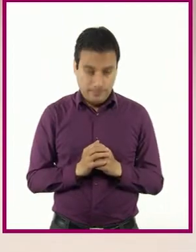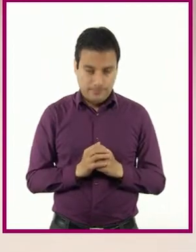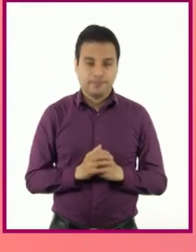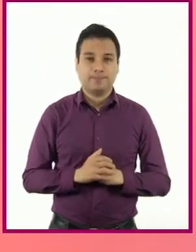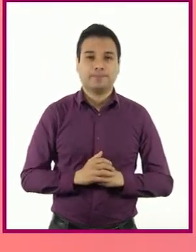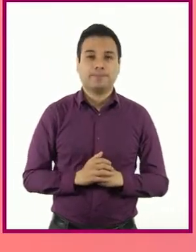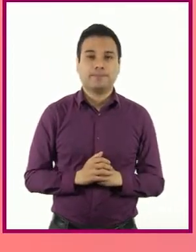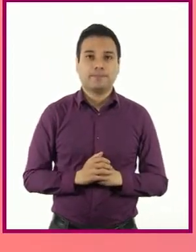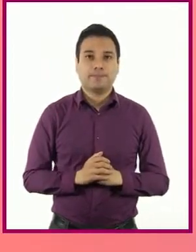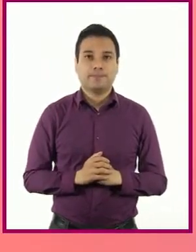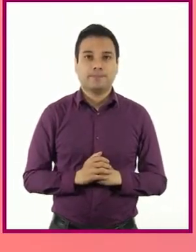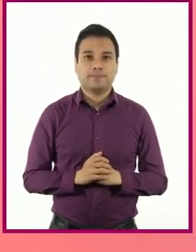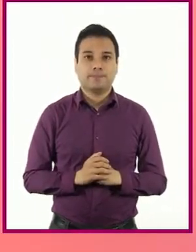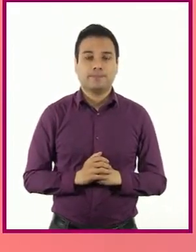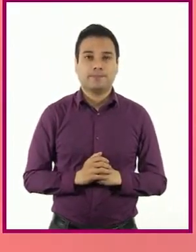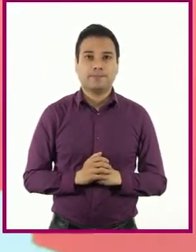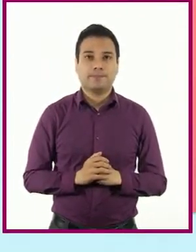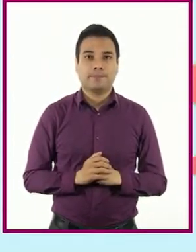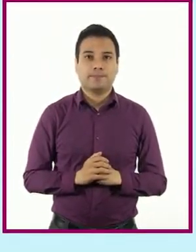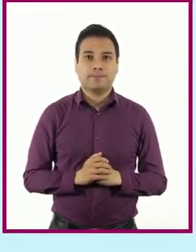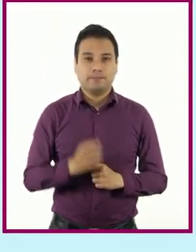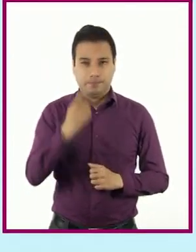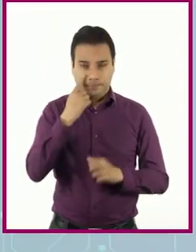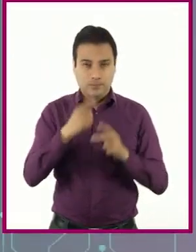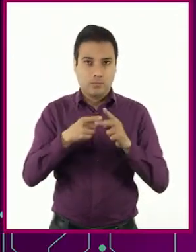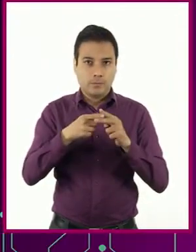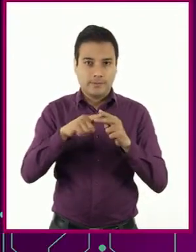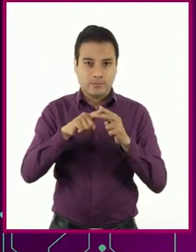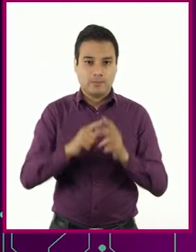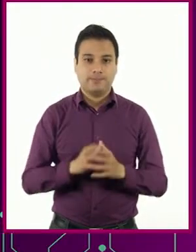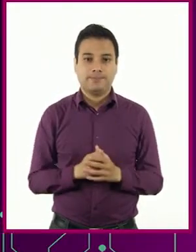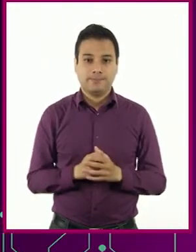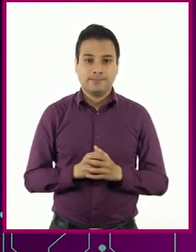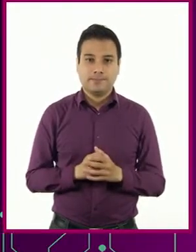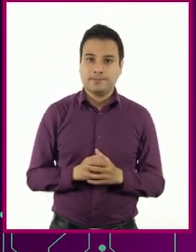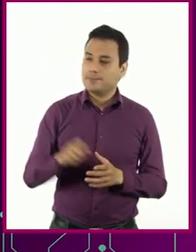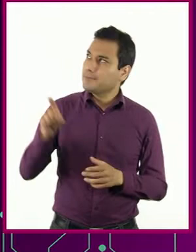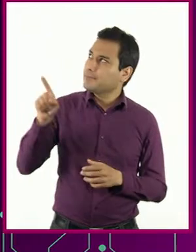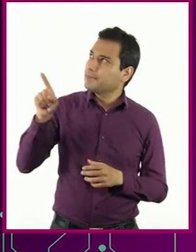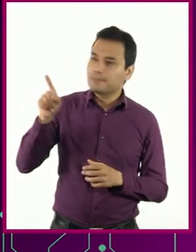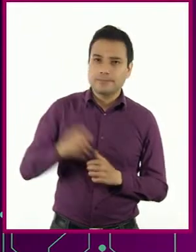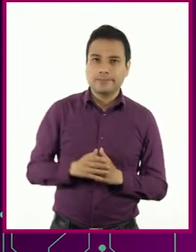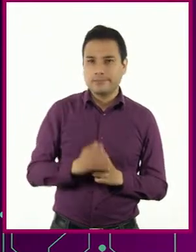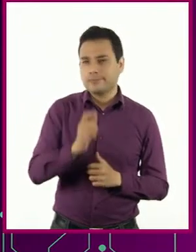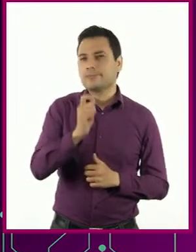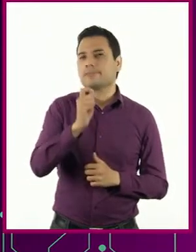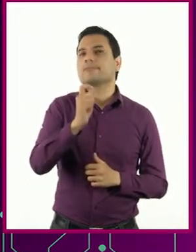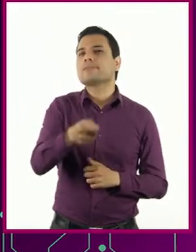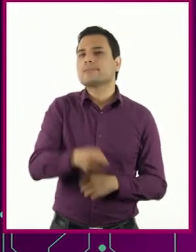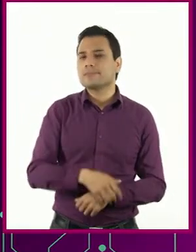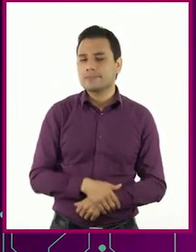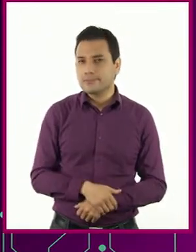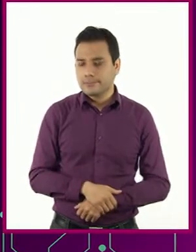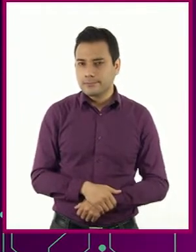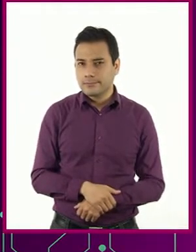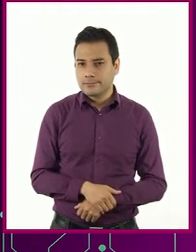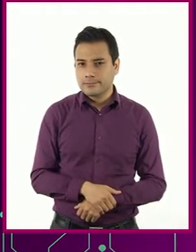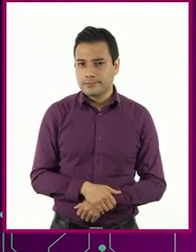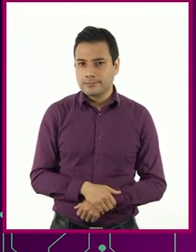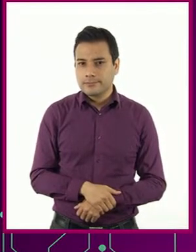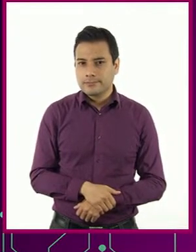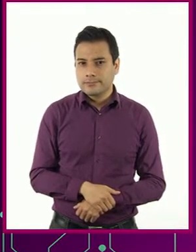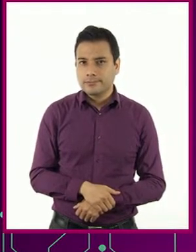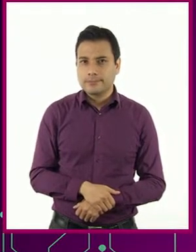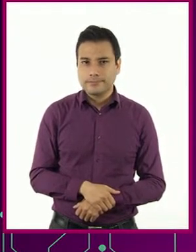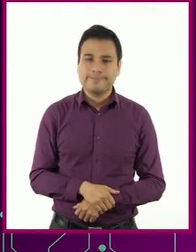alístense. De acuerdo. Comencemos. ¿A qué se refiere esta diapositiva? Por ejemplo,